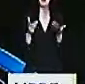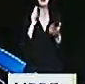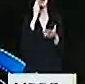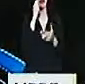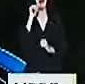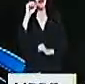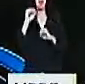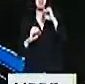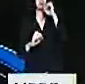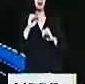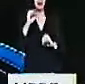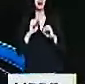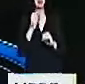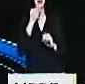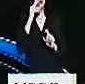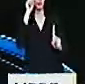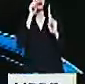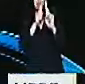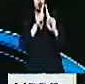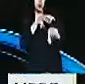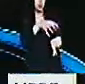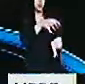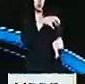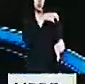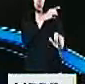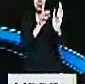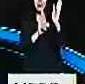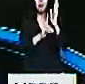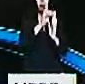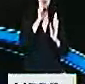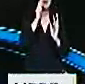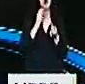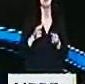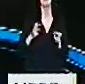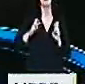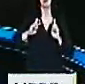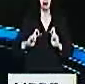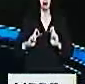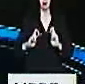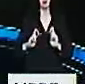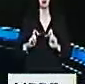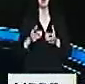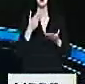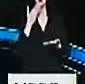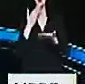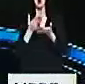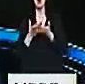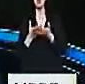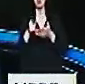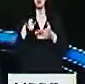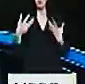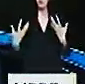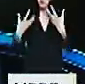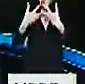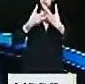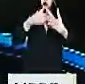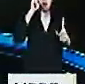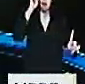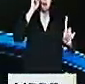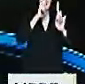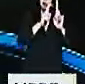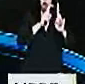empresarial, el desarrollo de regiones es incluso una oportunidad. Y creo que cuando tú alineas el propósito de las organizaciones con la oportunidad de